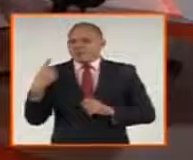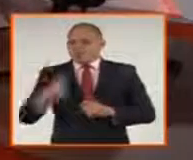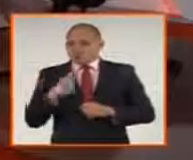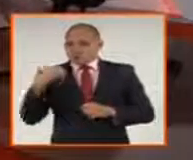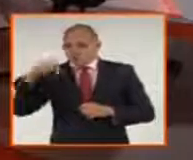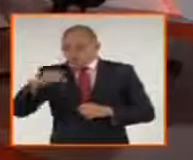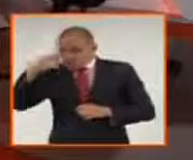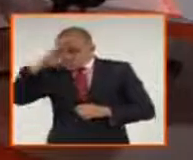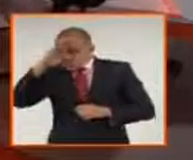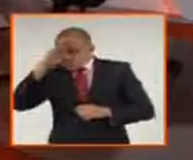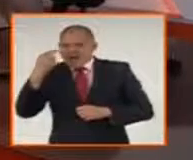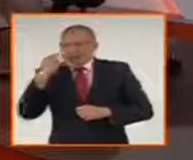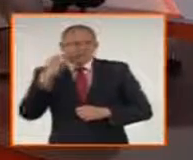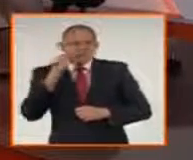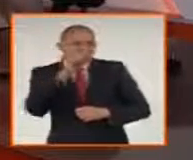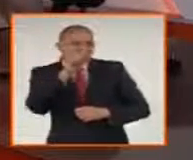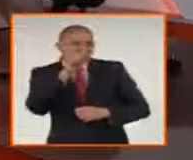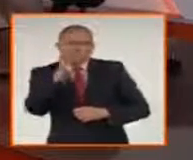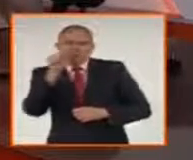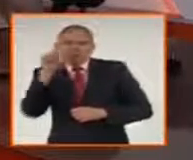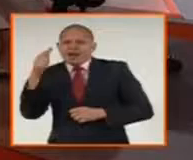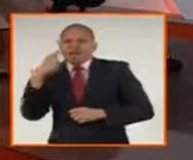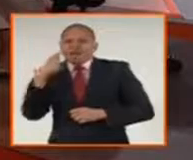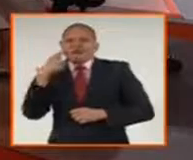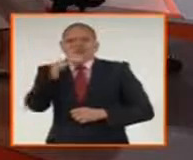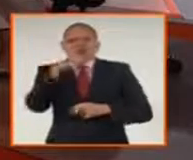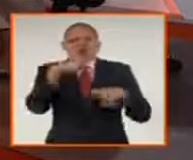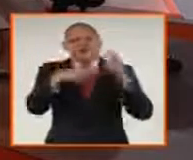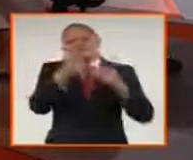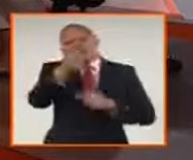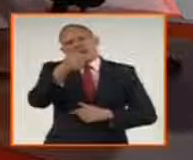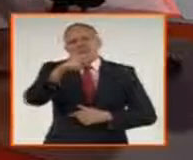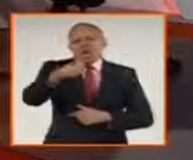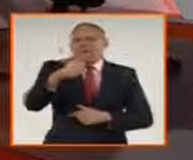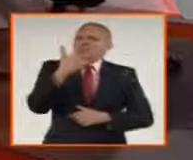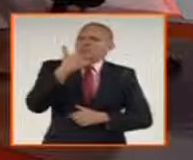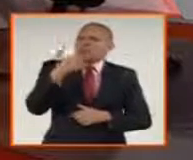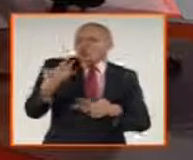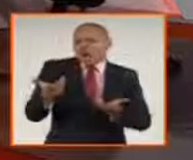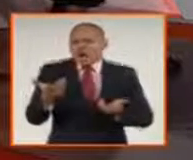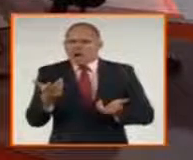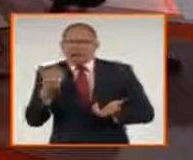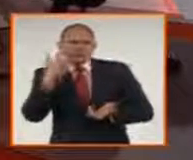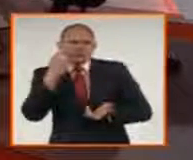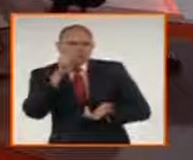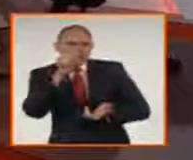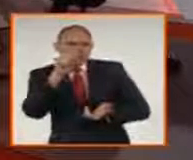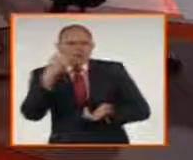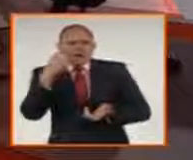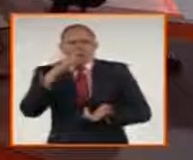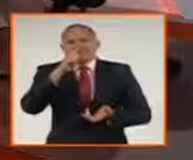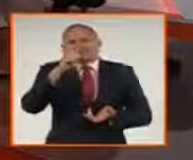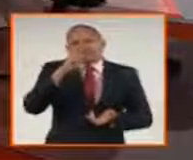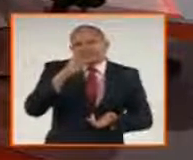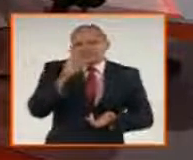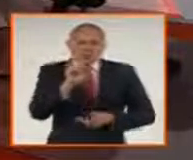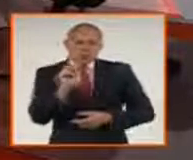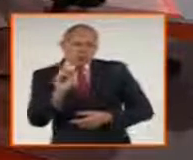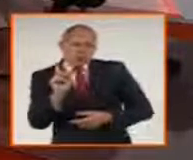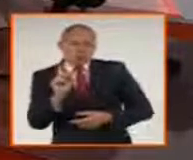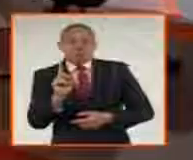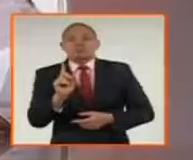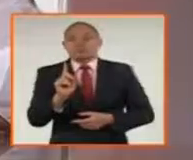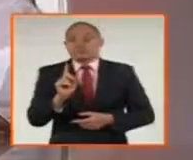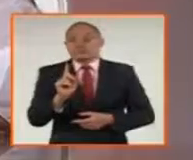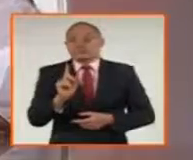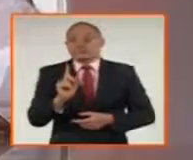otros no lograron. O lo que otros no lograron, las experiencias que no que le han funcionado y que pudieran funcionar. Cuba es